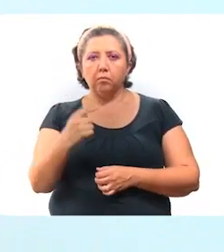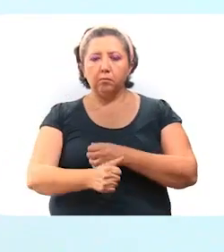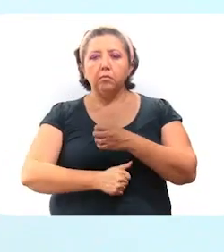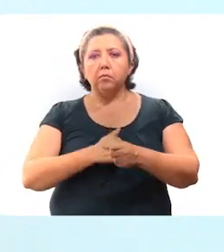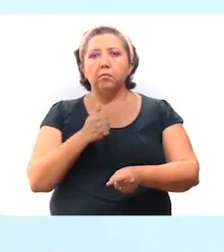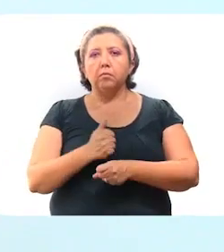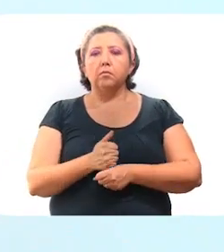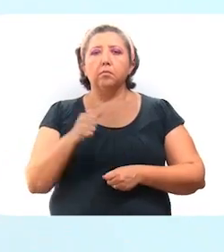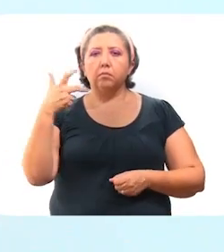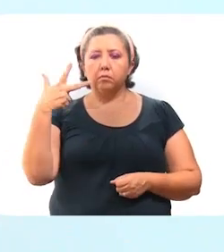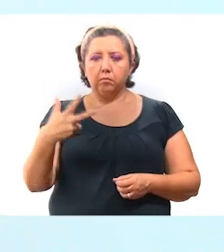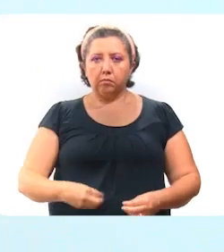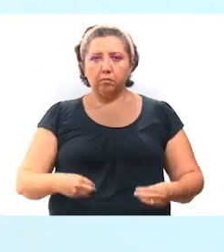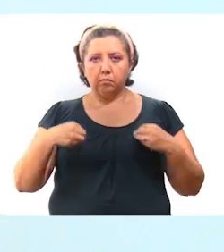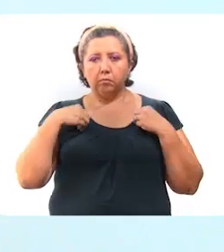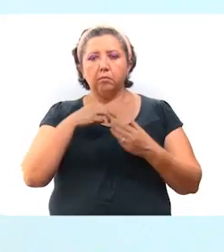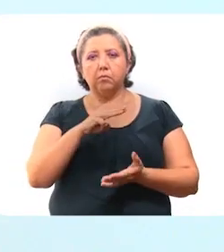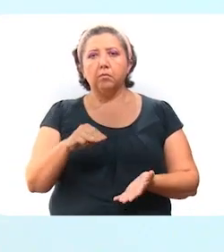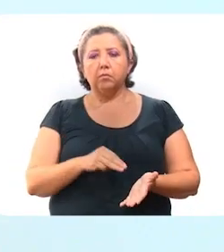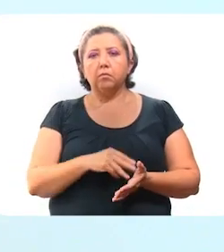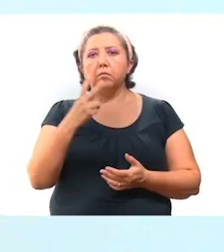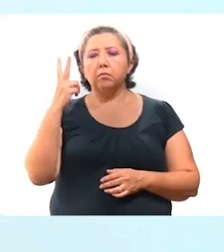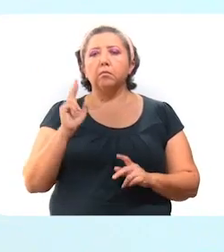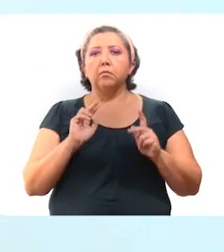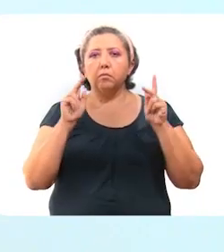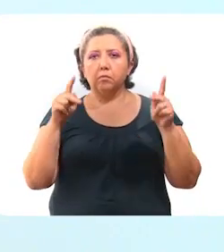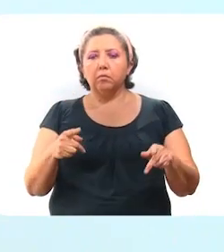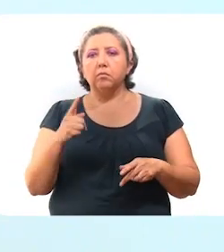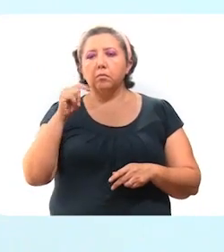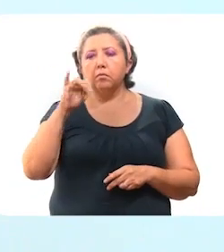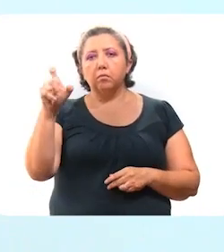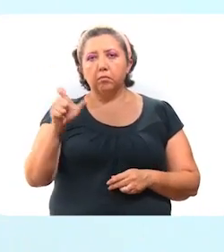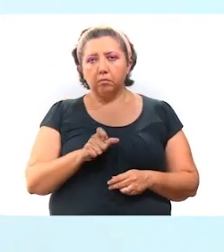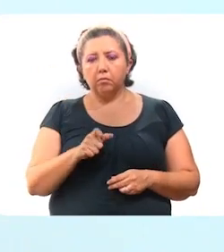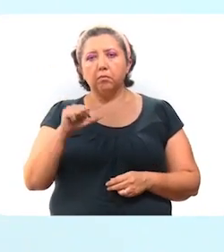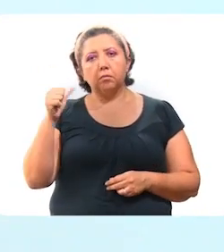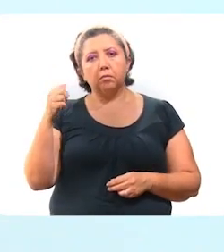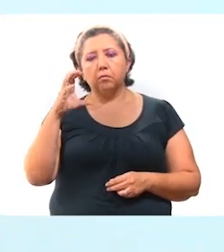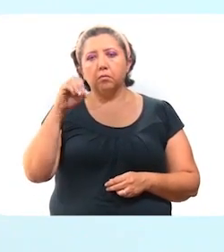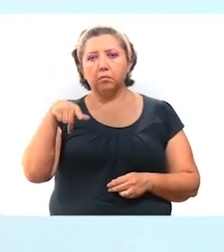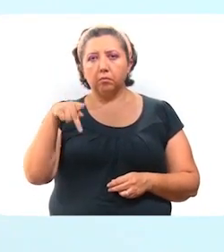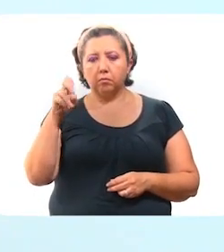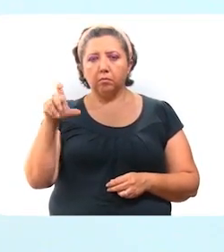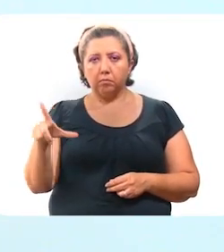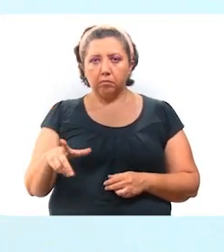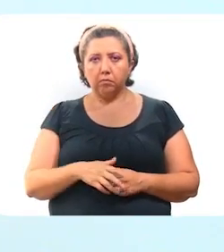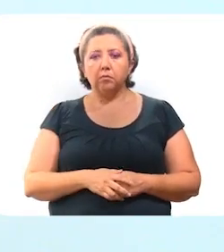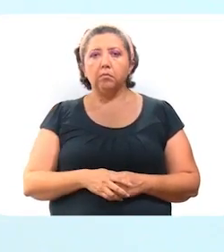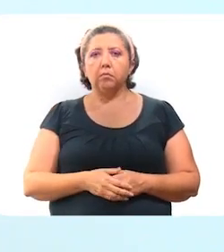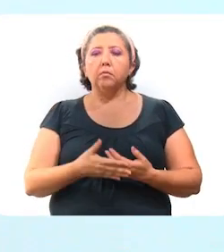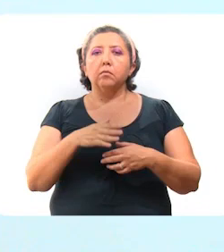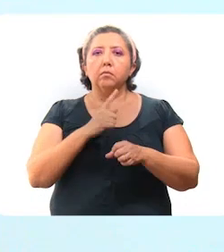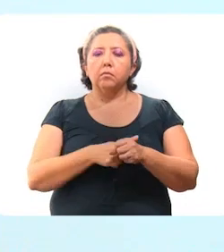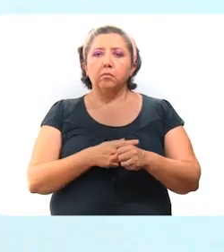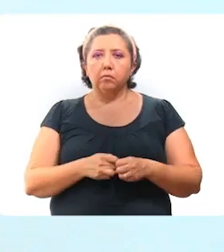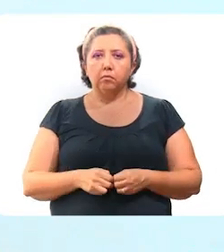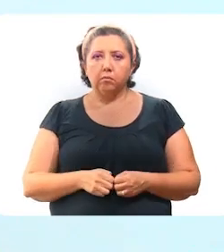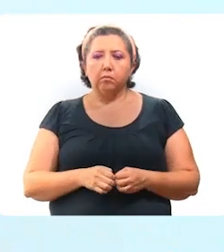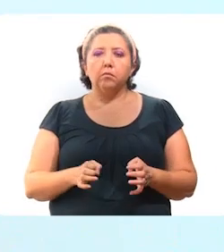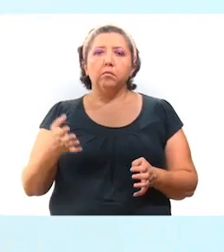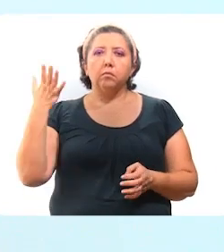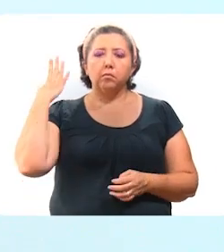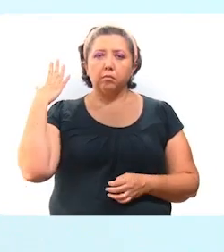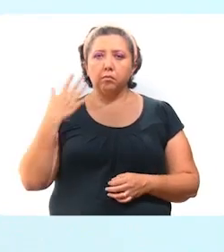años. 8 residían en Mérida, 2 en Progreso, 1 en Tecash y 1 en Concal. Entre sus principales